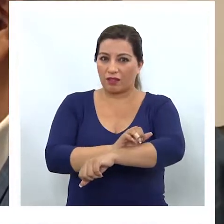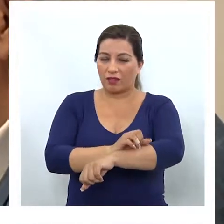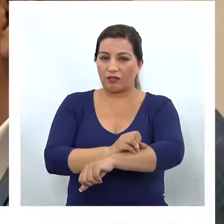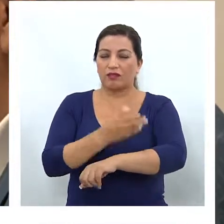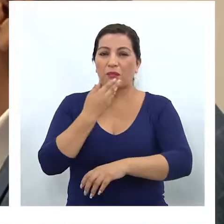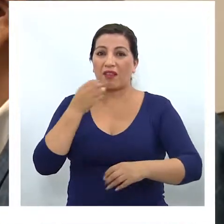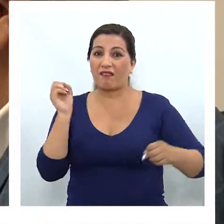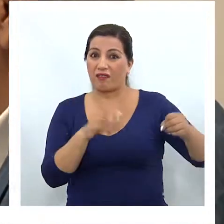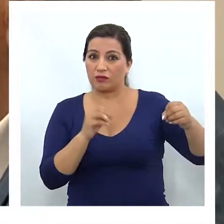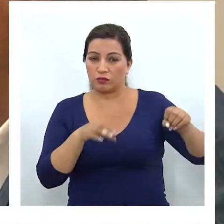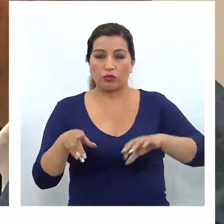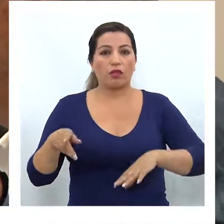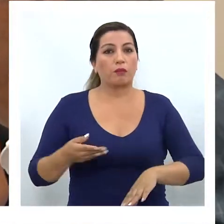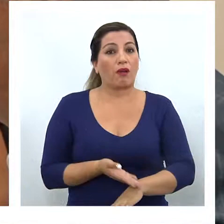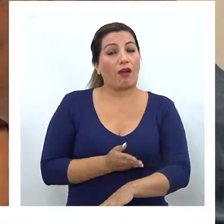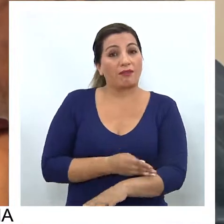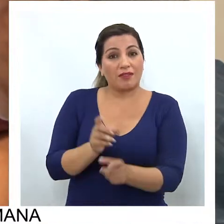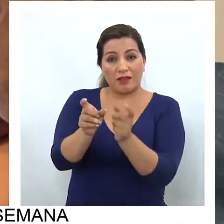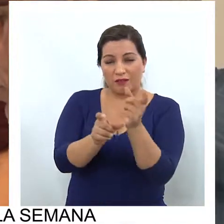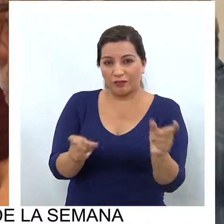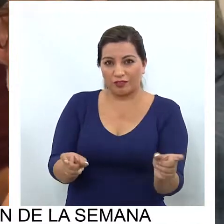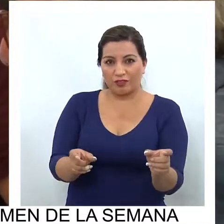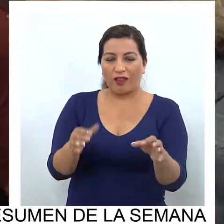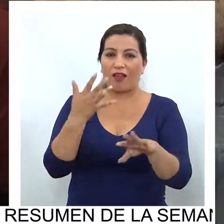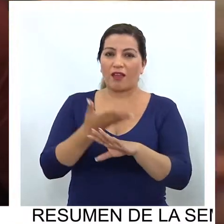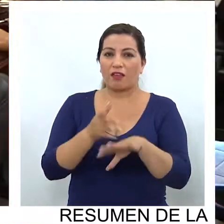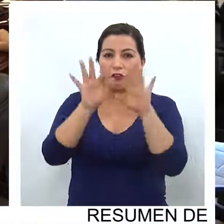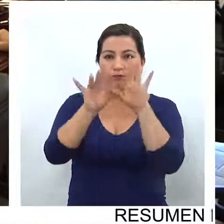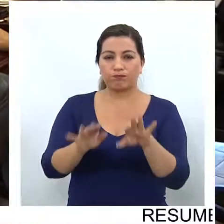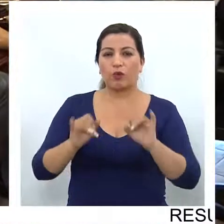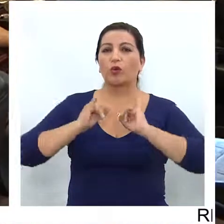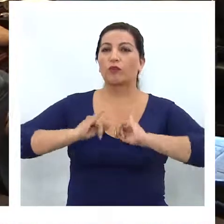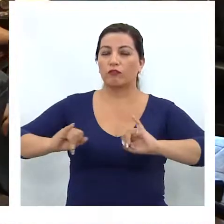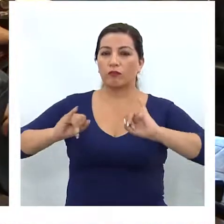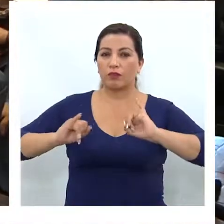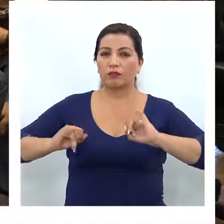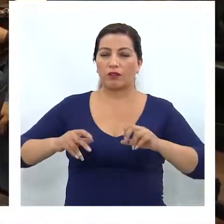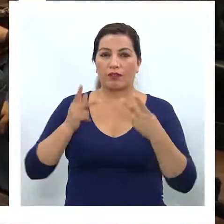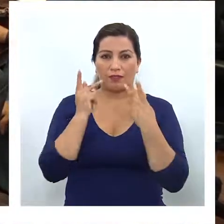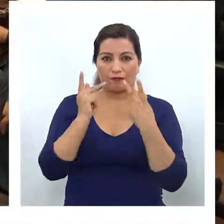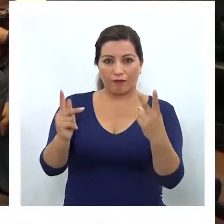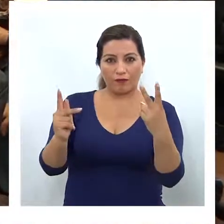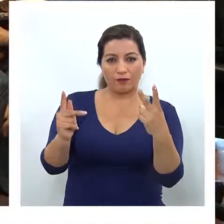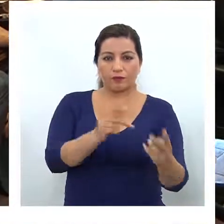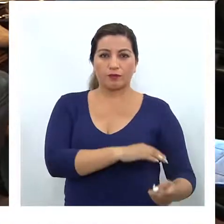entre otros. Antes, los viajeros se entregarían un informe de su cometido.